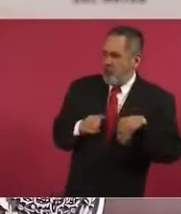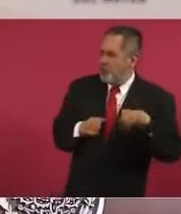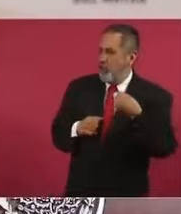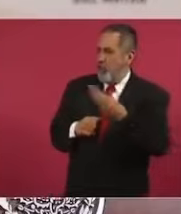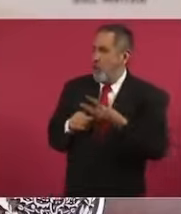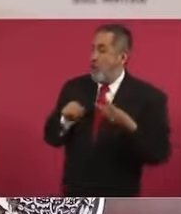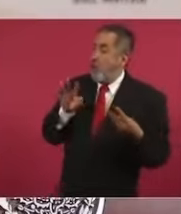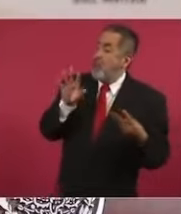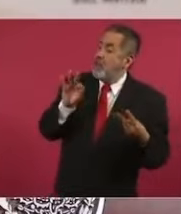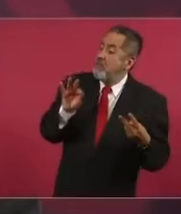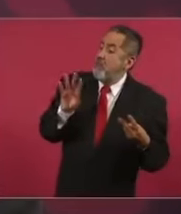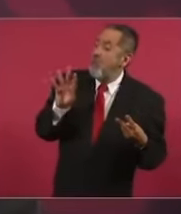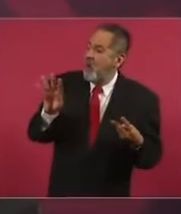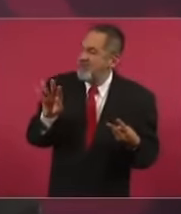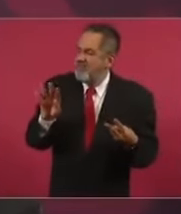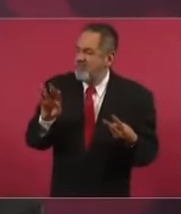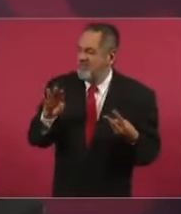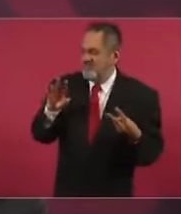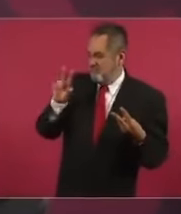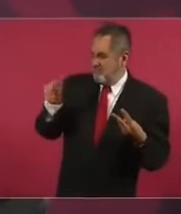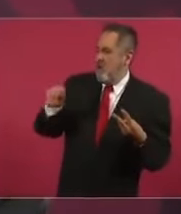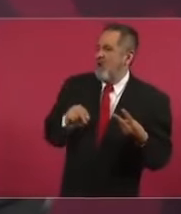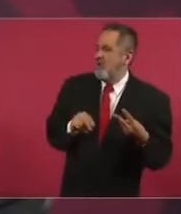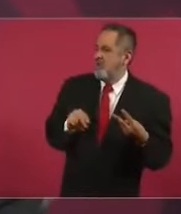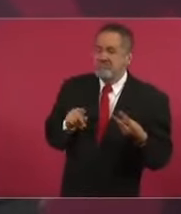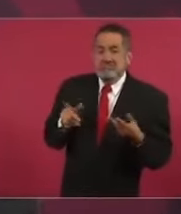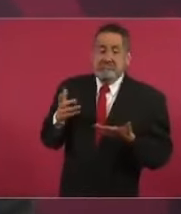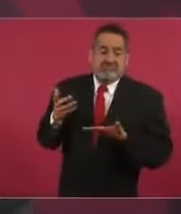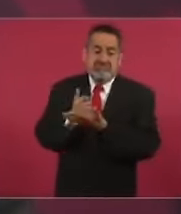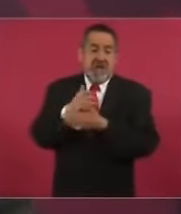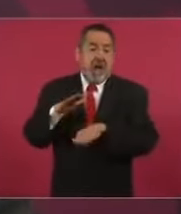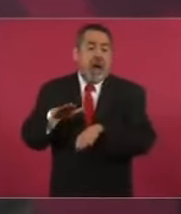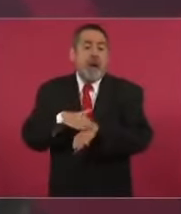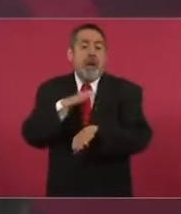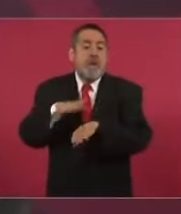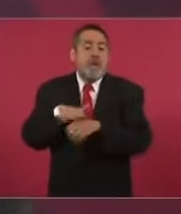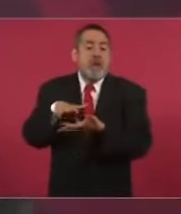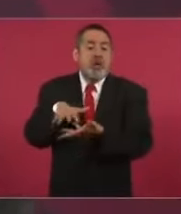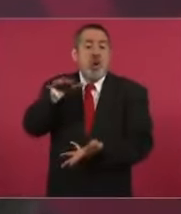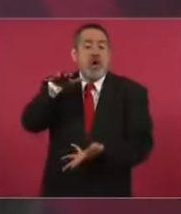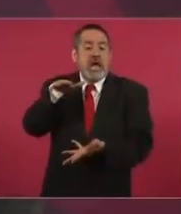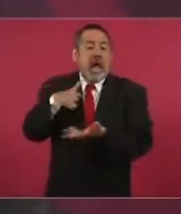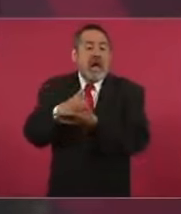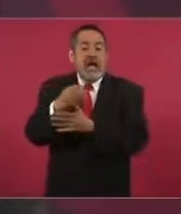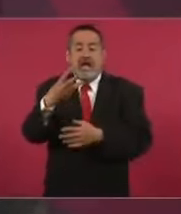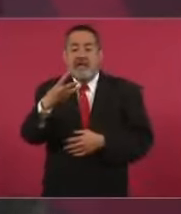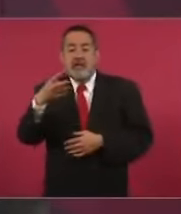que se obtuviera la mayoría calificada.